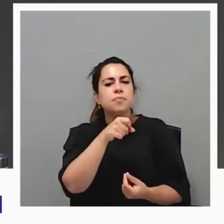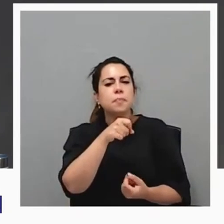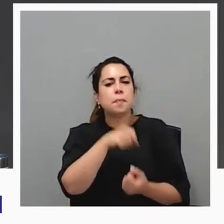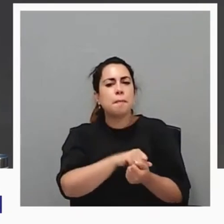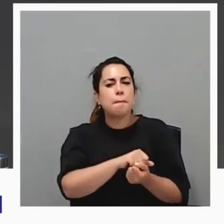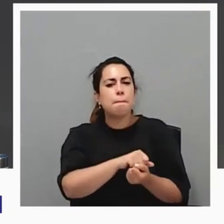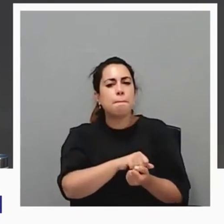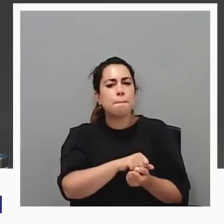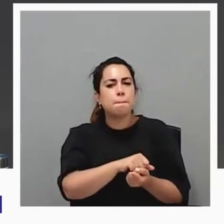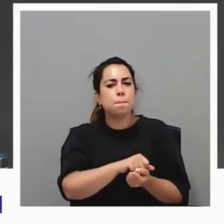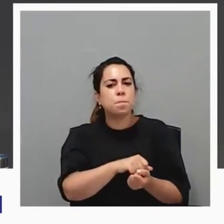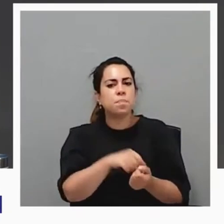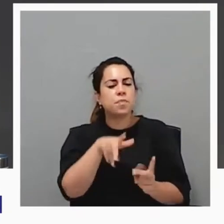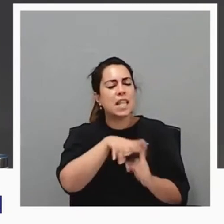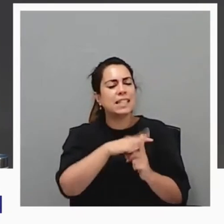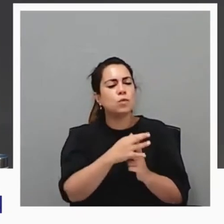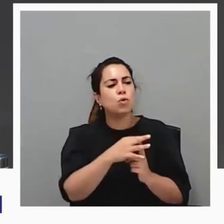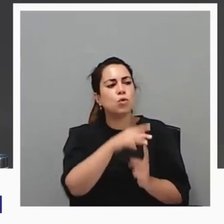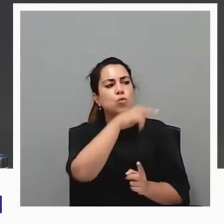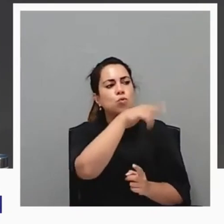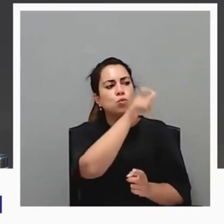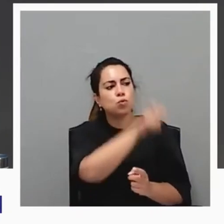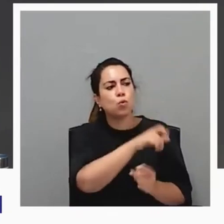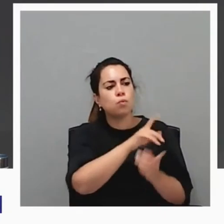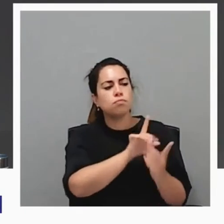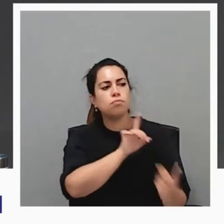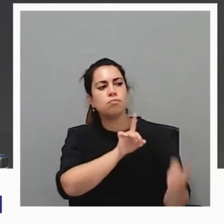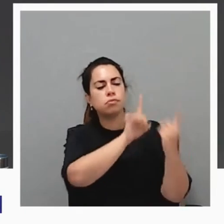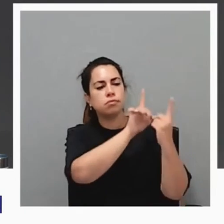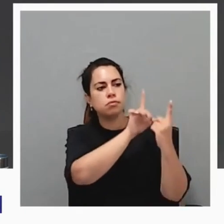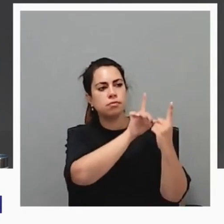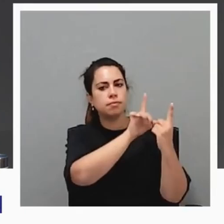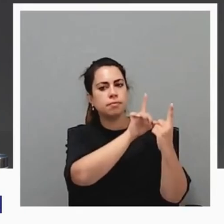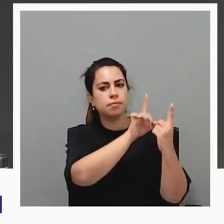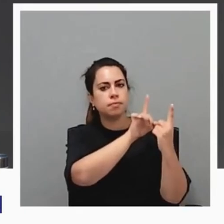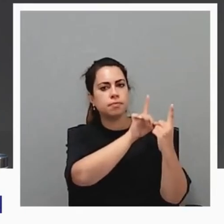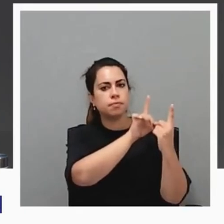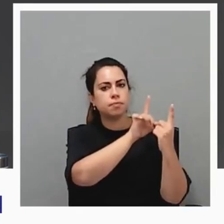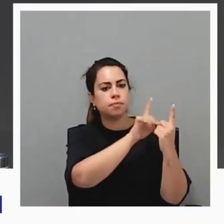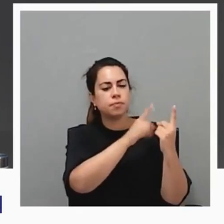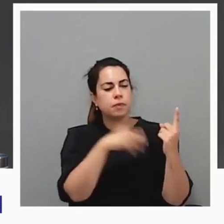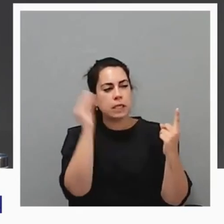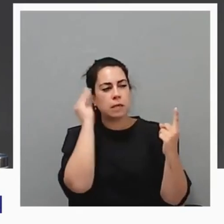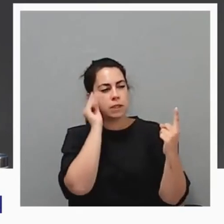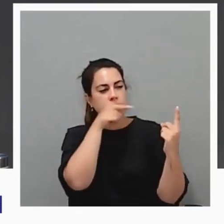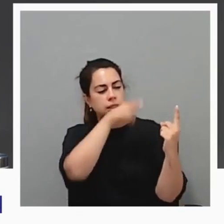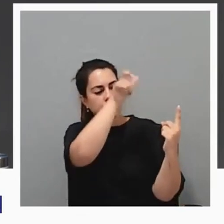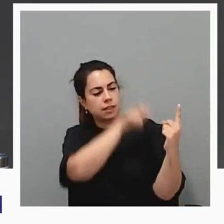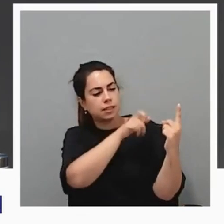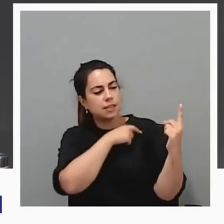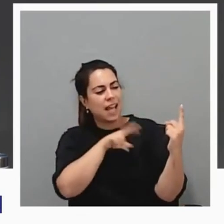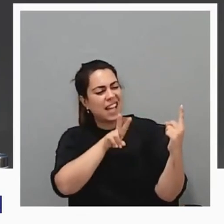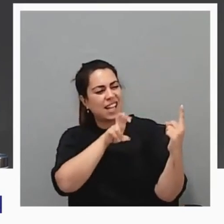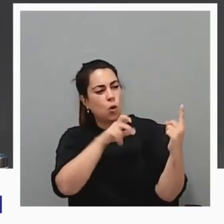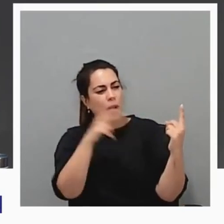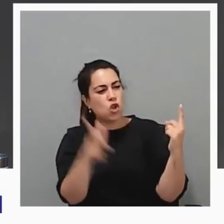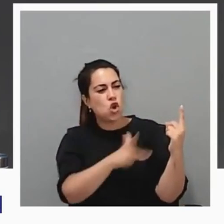estar tú con alguien y decir, tengo enfrente a un innovador social en